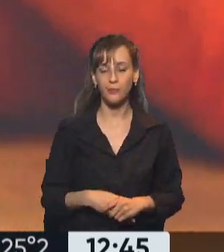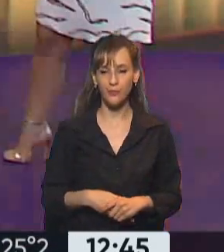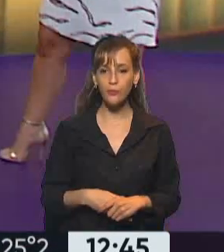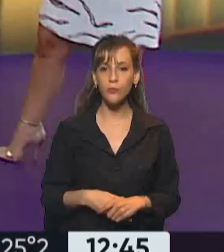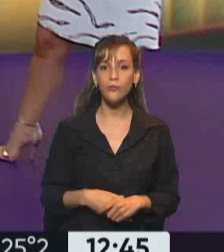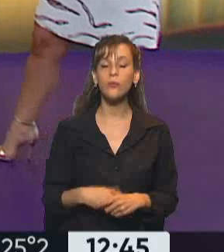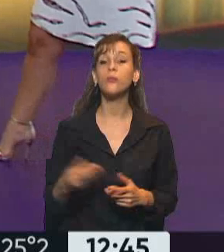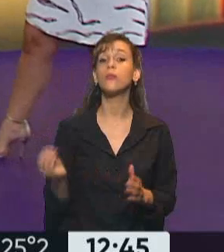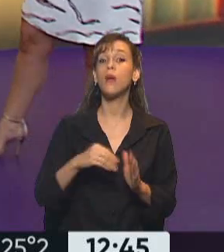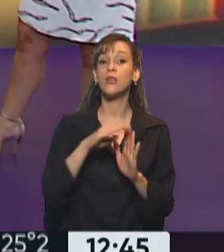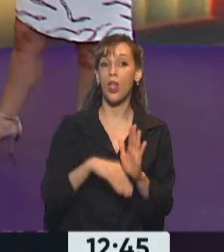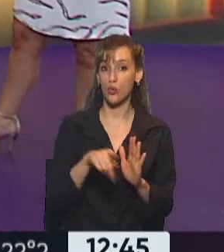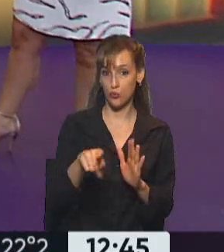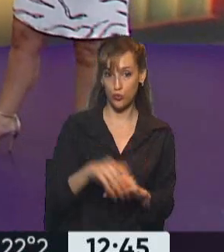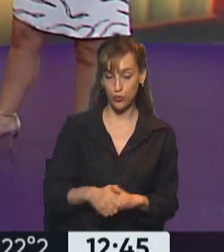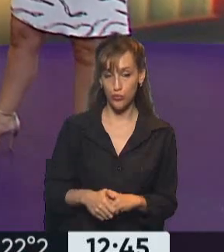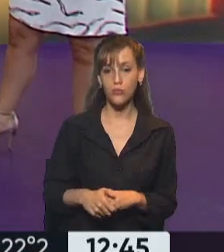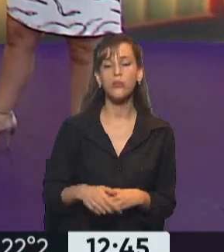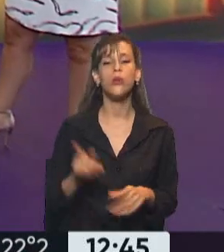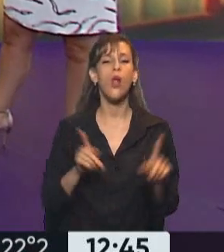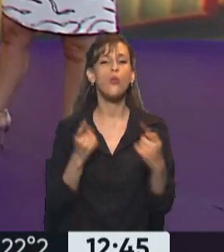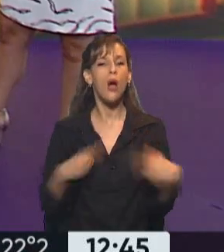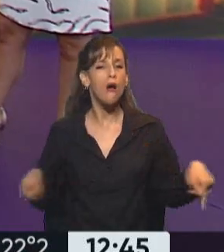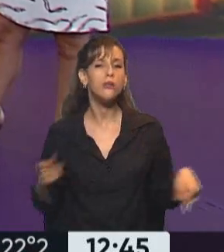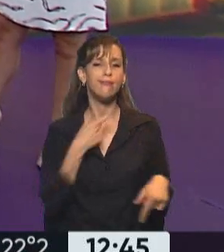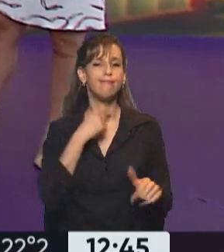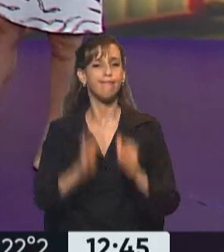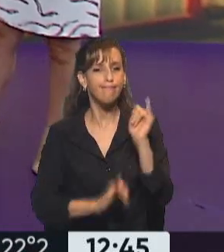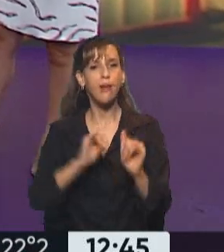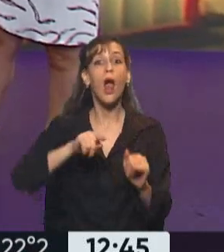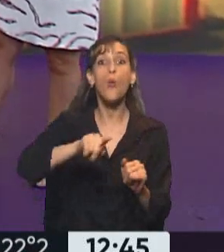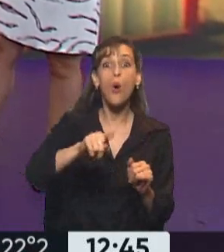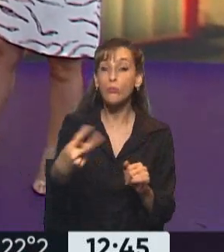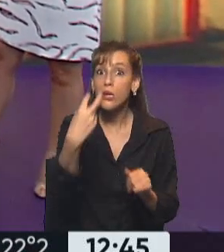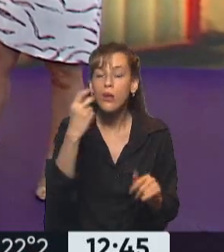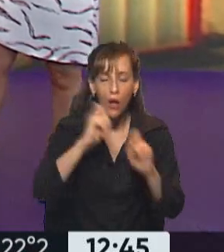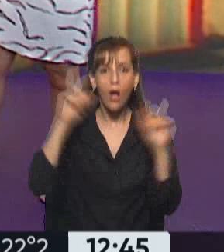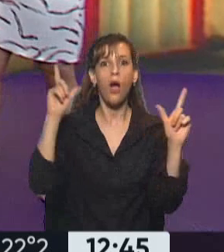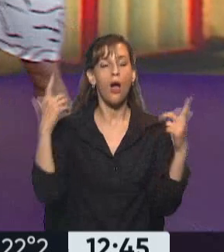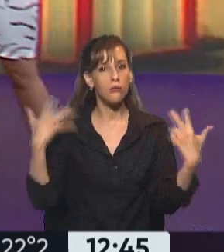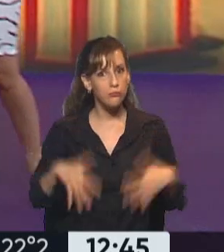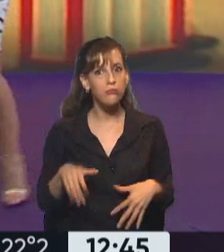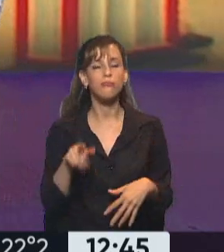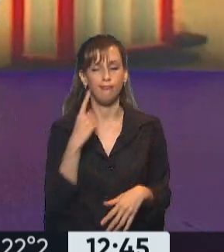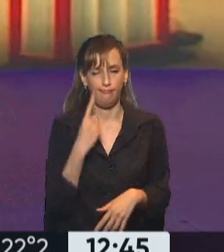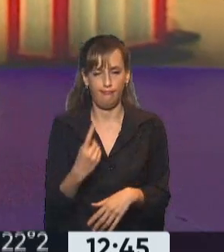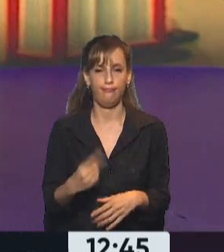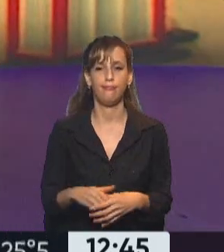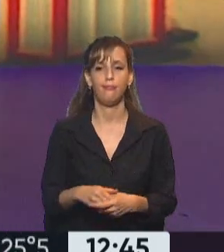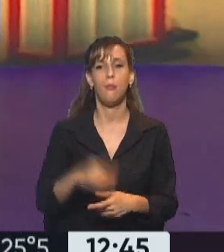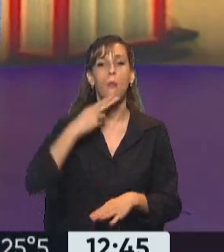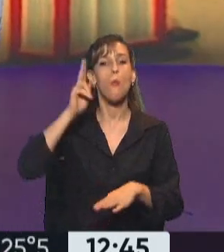porque hay algunas cosas que yo siempre quiero contar para que se sorprendan. Digo, en primer lugar, ¿cuánto pesan los